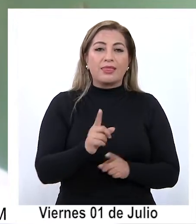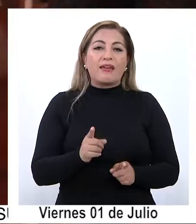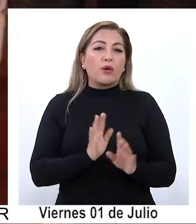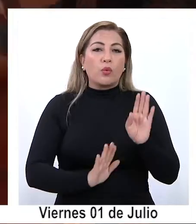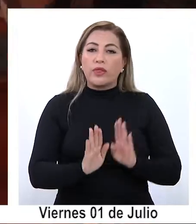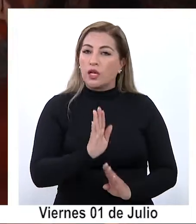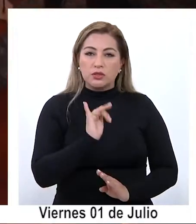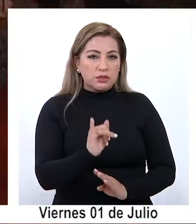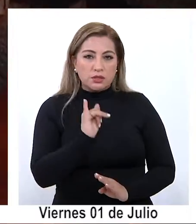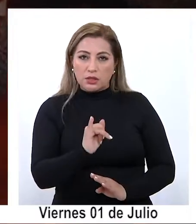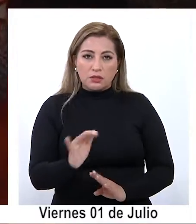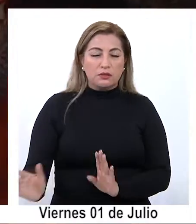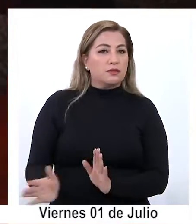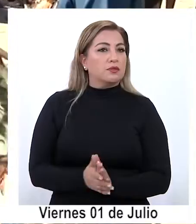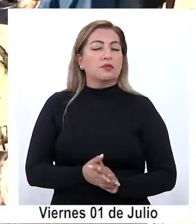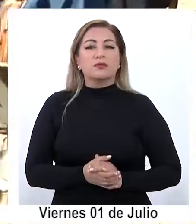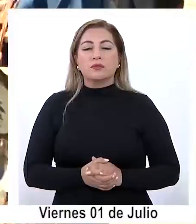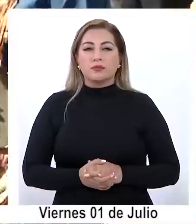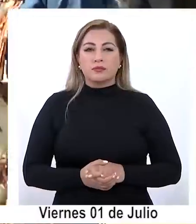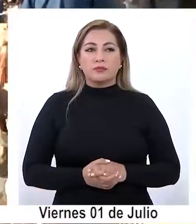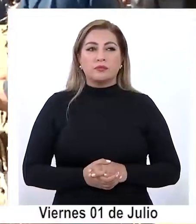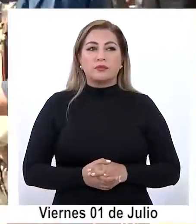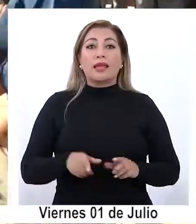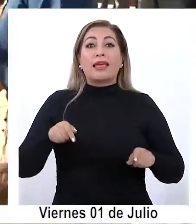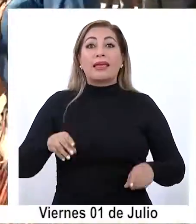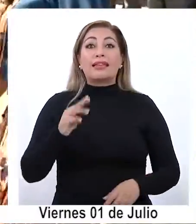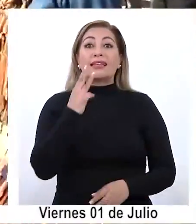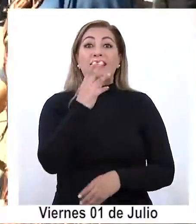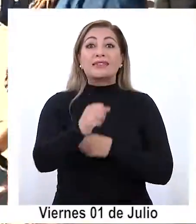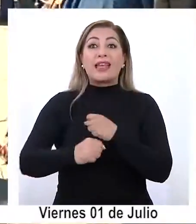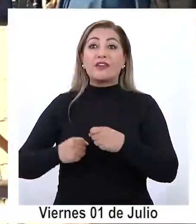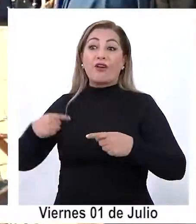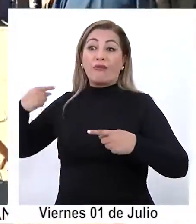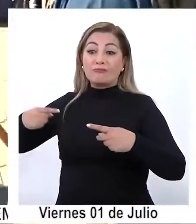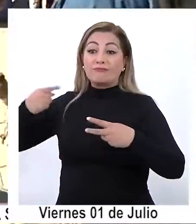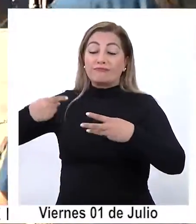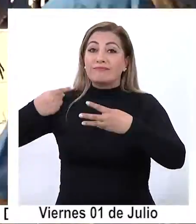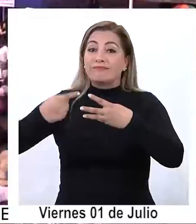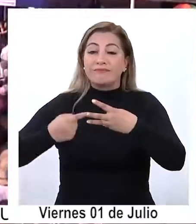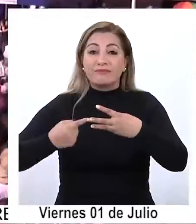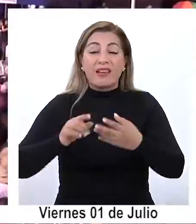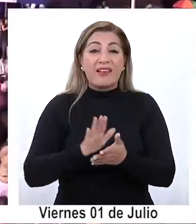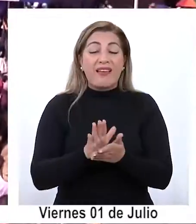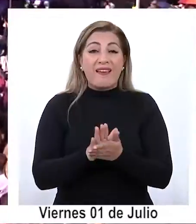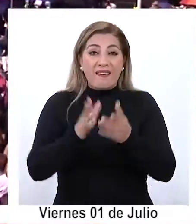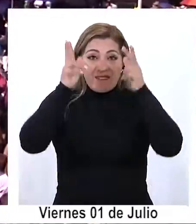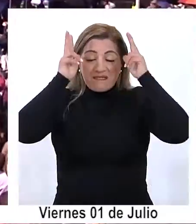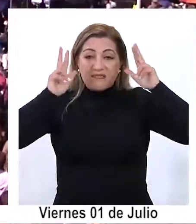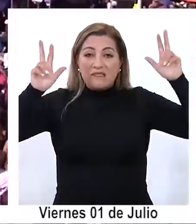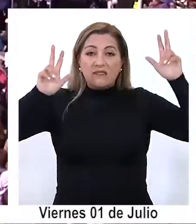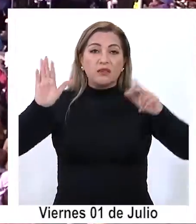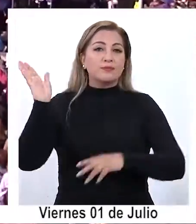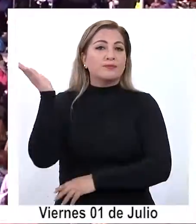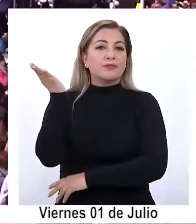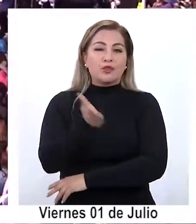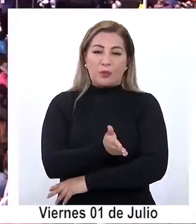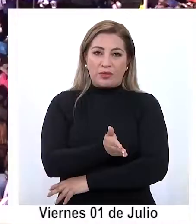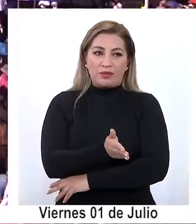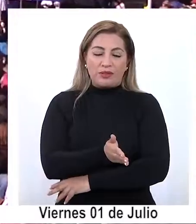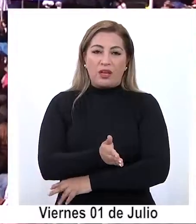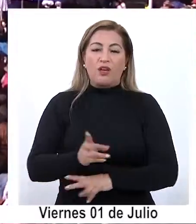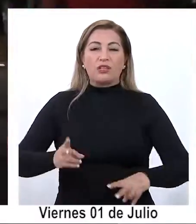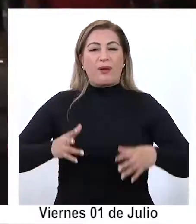protegerlo, sí o sí. Este es el tercer año consecutivo que la fiesta de la Tirana no se realizará de